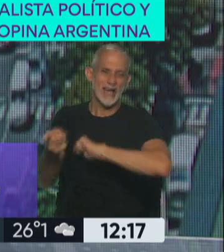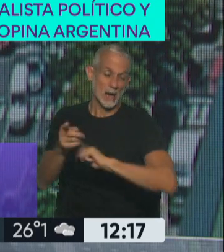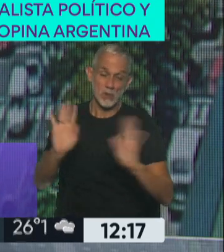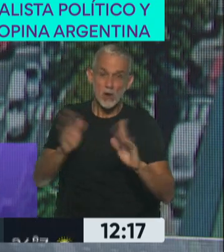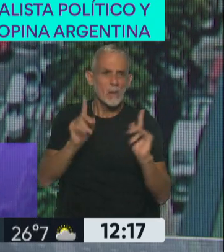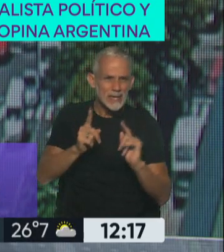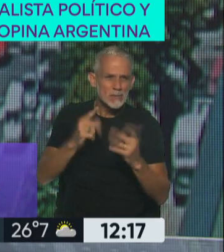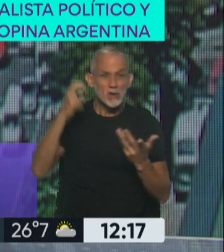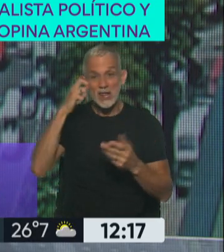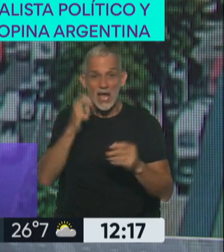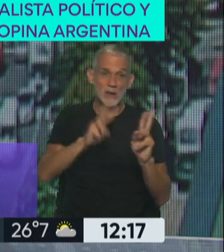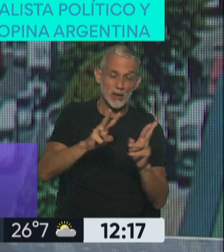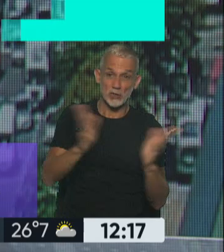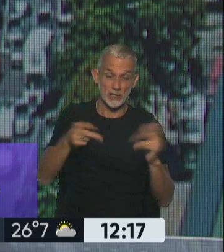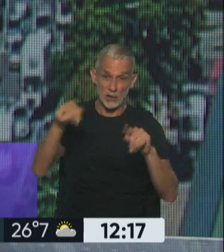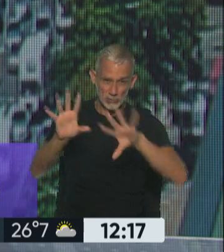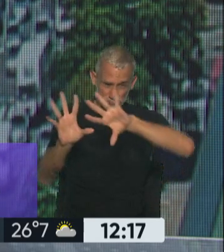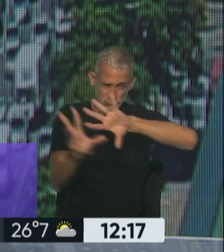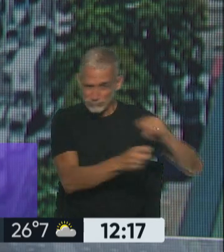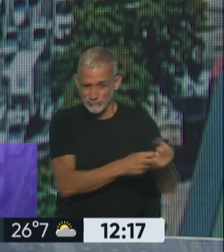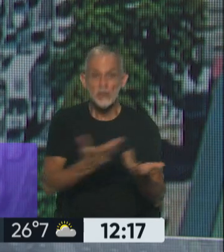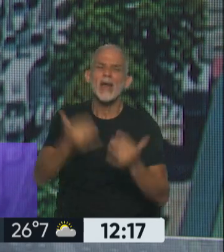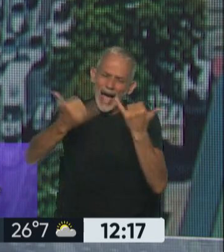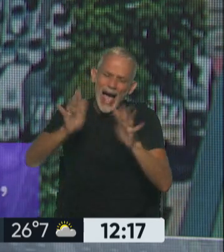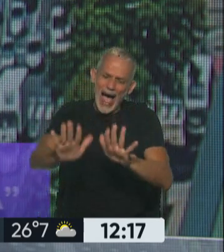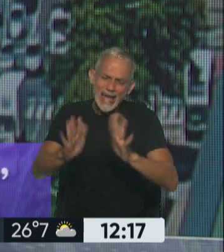Bueno, eso hoy es tierra arrasada. No es que no queda